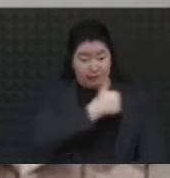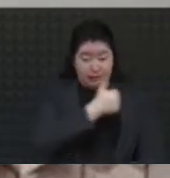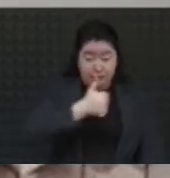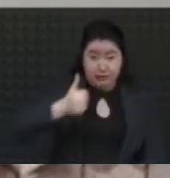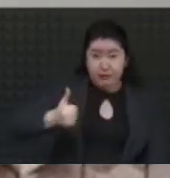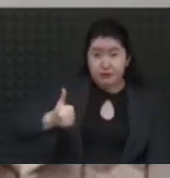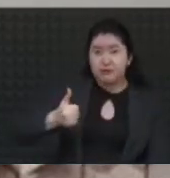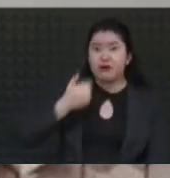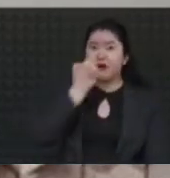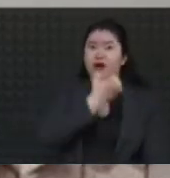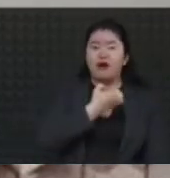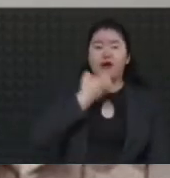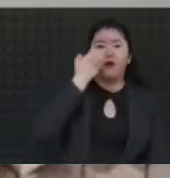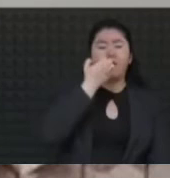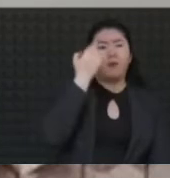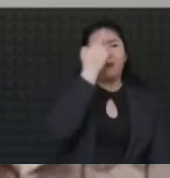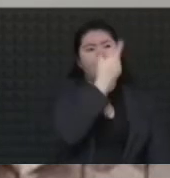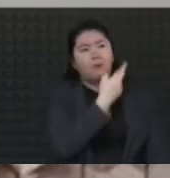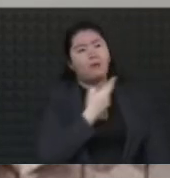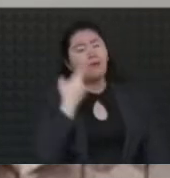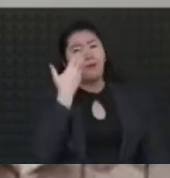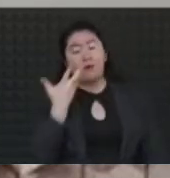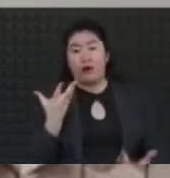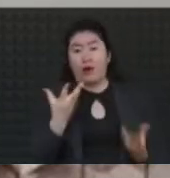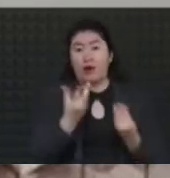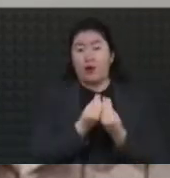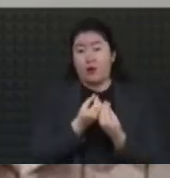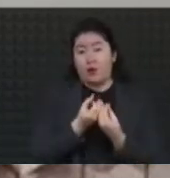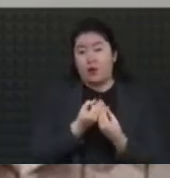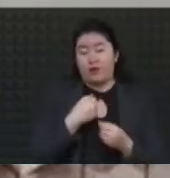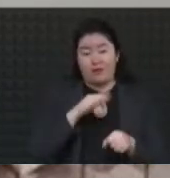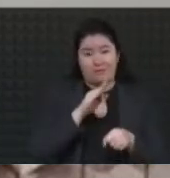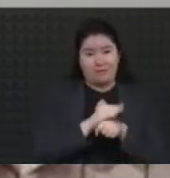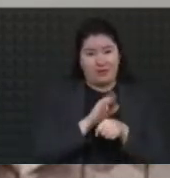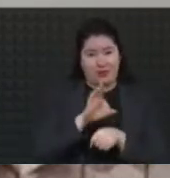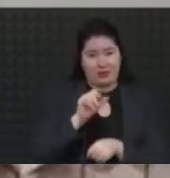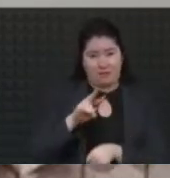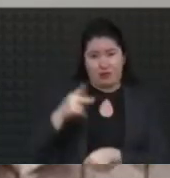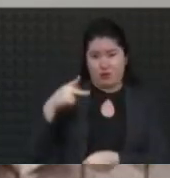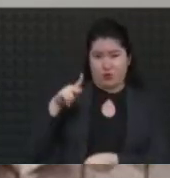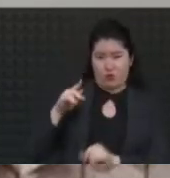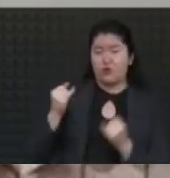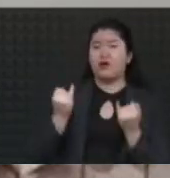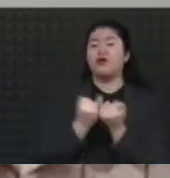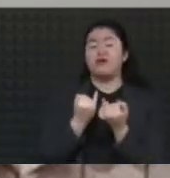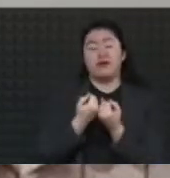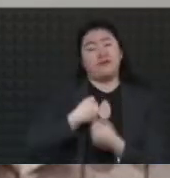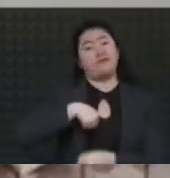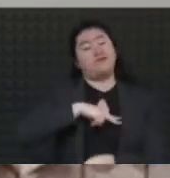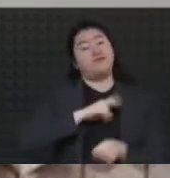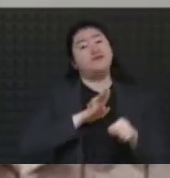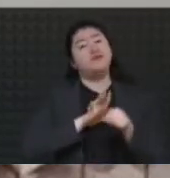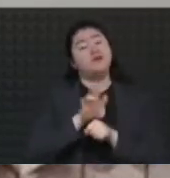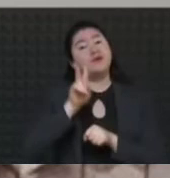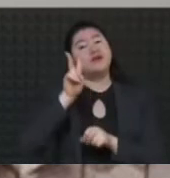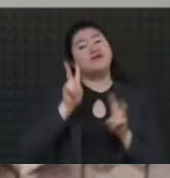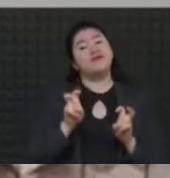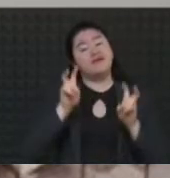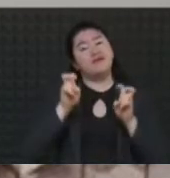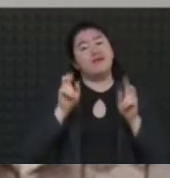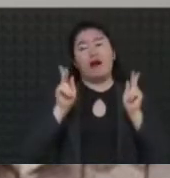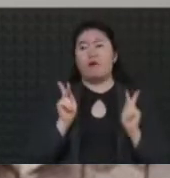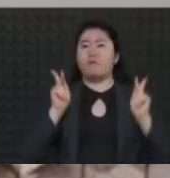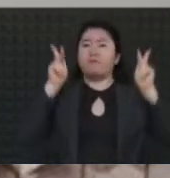que revisen las escuelas públicas y los principales infraestructura, y nosotros en lo que corresponde pues a puentes elevados